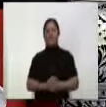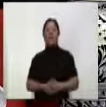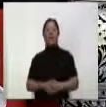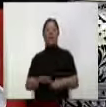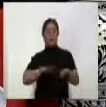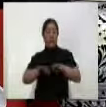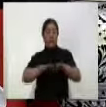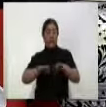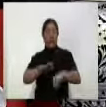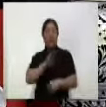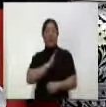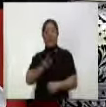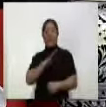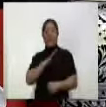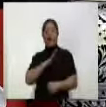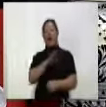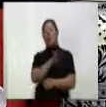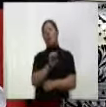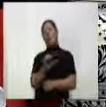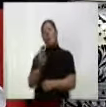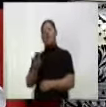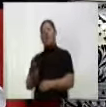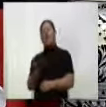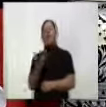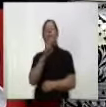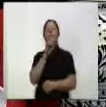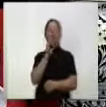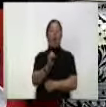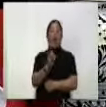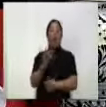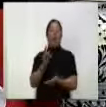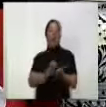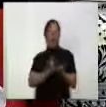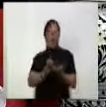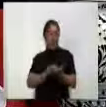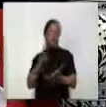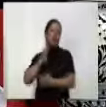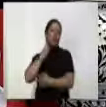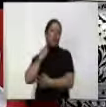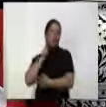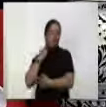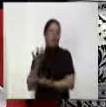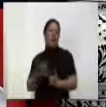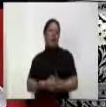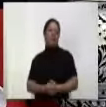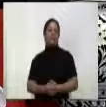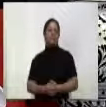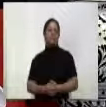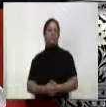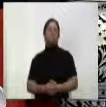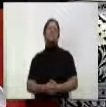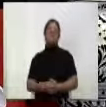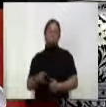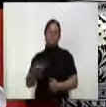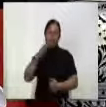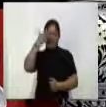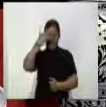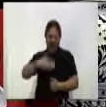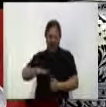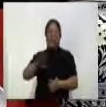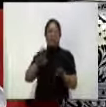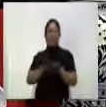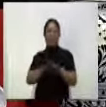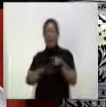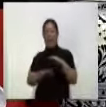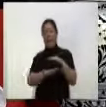trabajar en lo que es diseño web, diseño de aplicaciones móviles, domótica, robótica, entonces tienen los principios y fundamentos